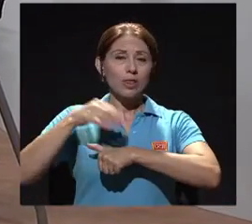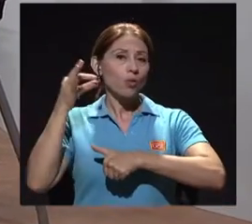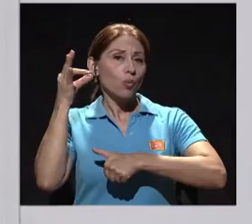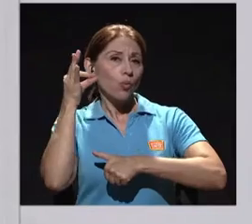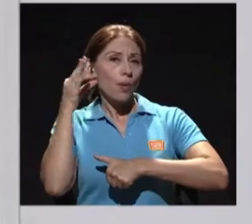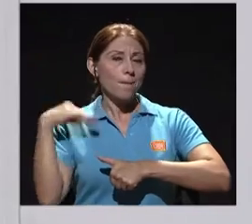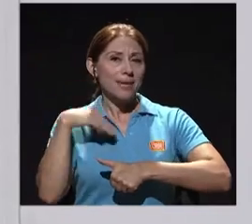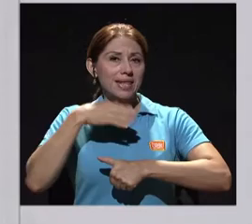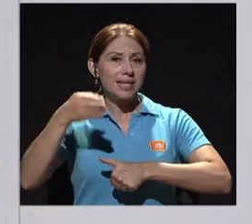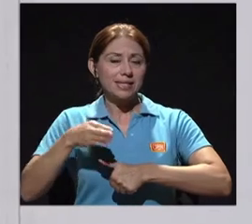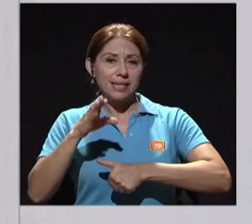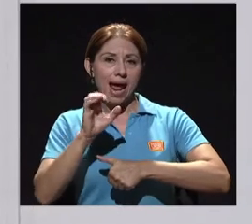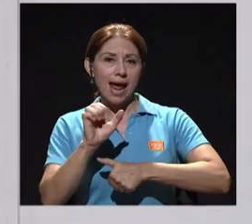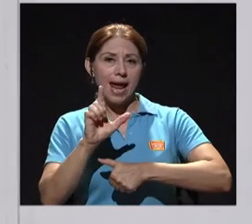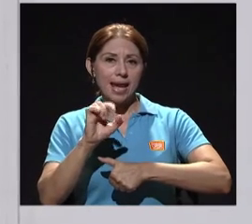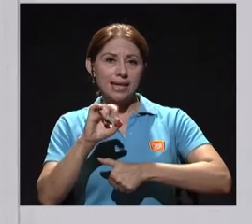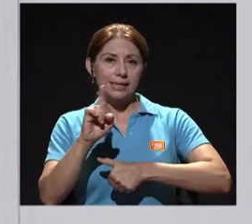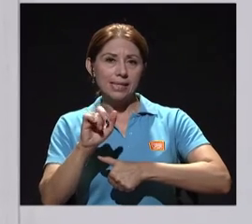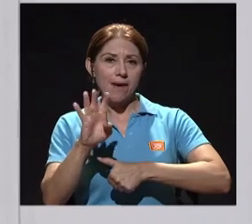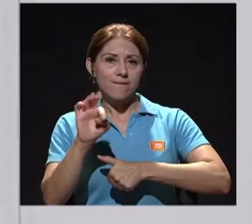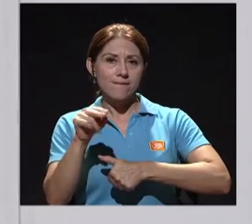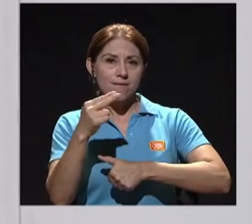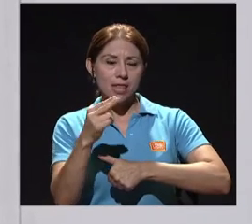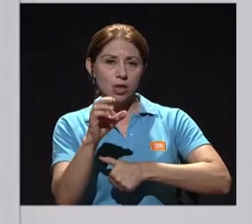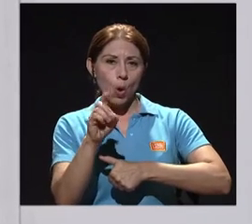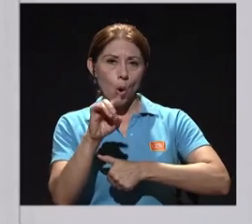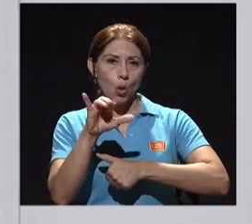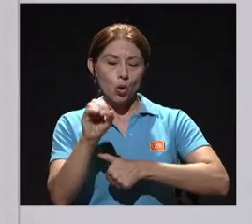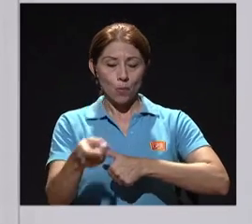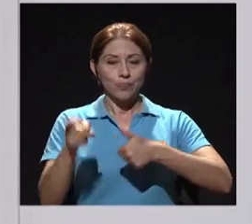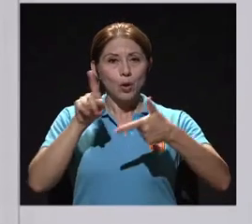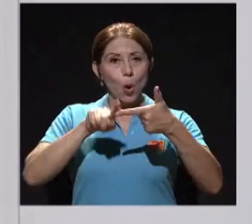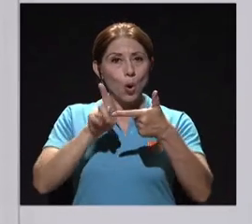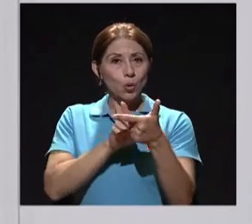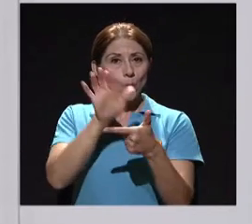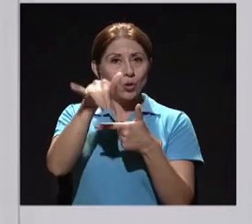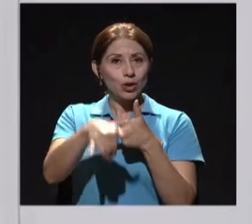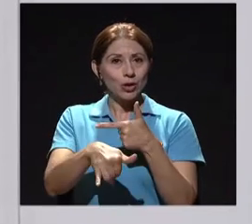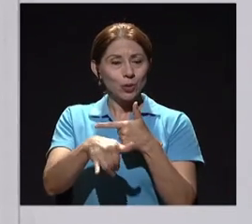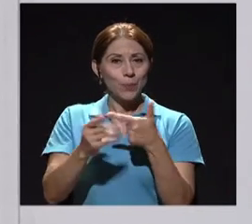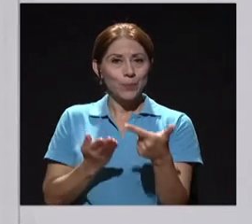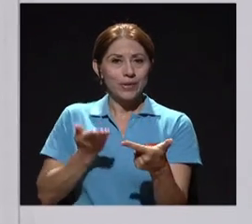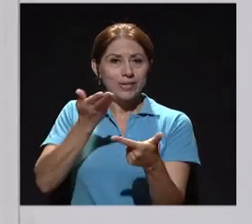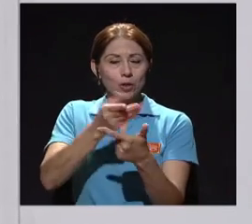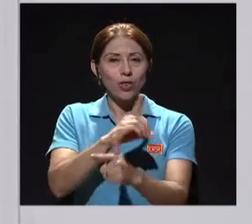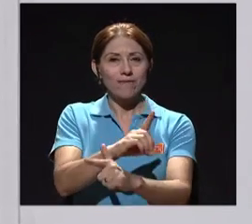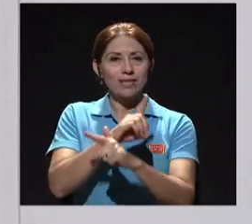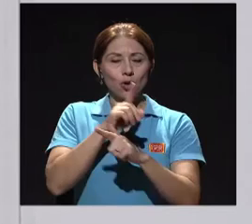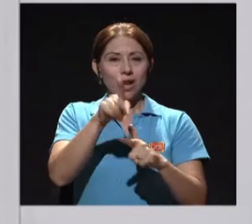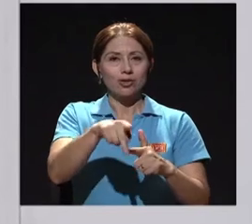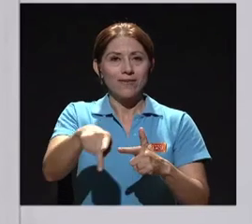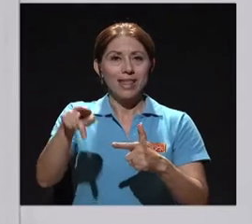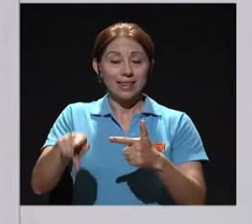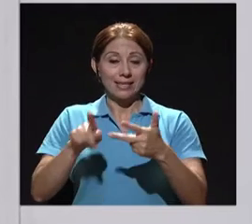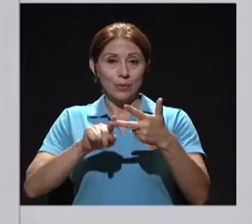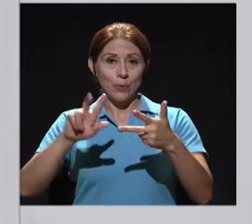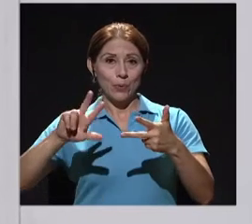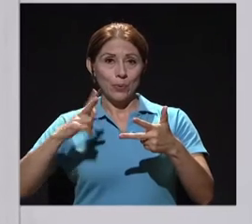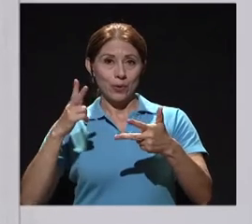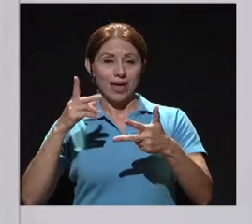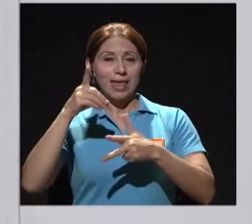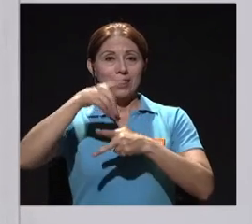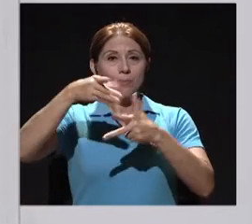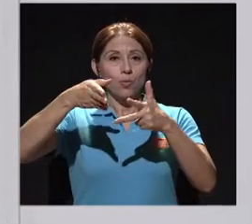odio y otro presentado por la defensoría dos habitantes y un tercer proyecto presentado por el diputado josé merino del río